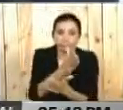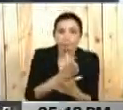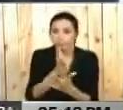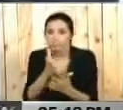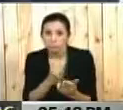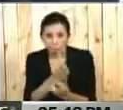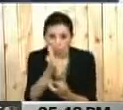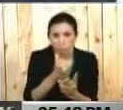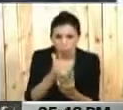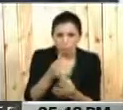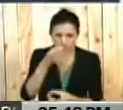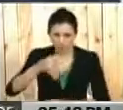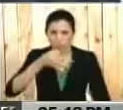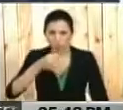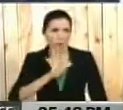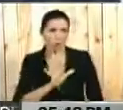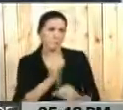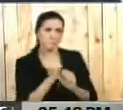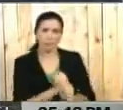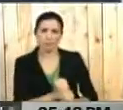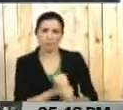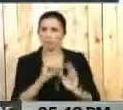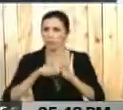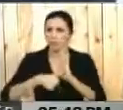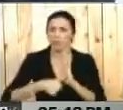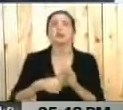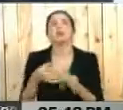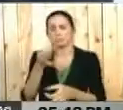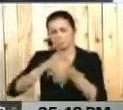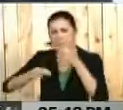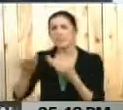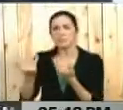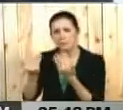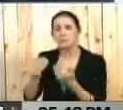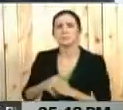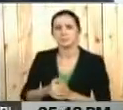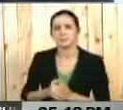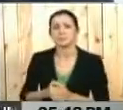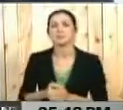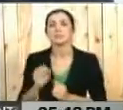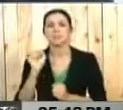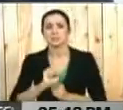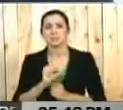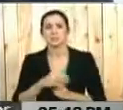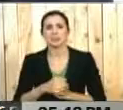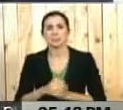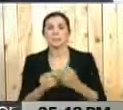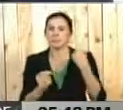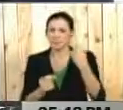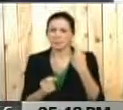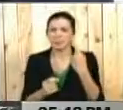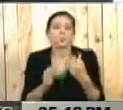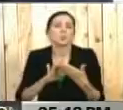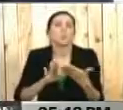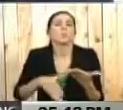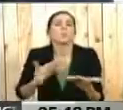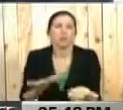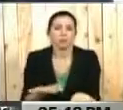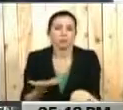sigamos diciendo o esperamos algo. No, explique cuáles son las tres posibilidades. Bueno, la primera de ellas,